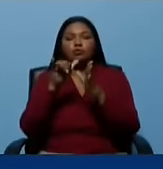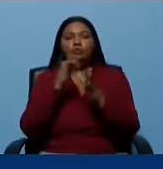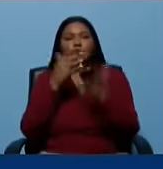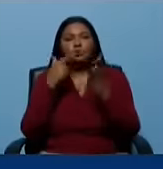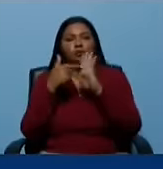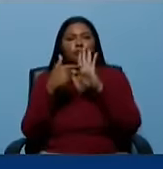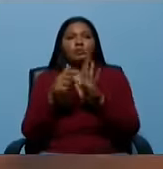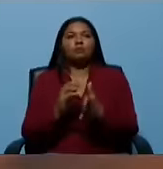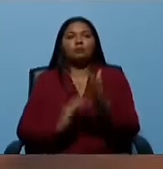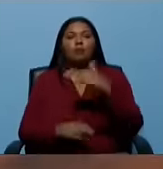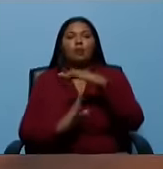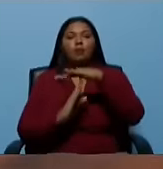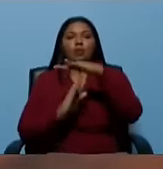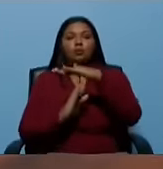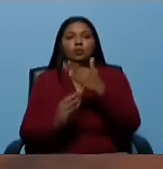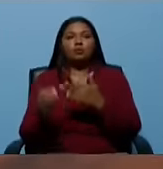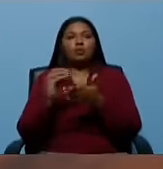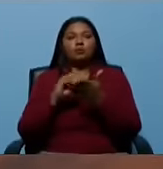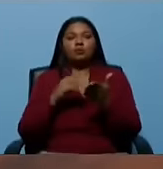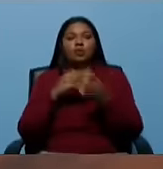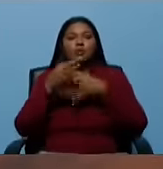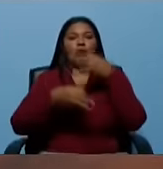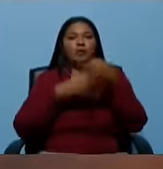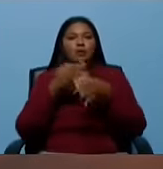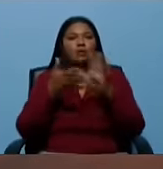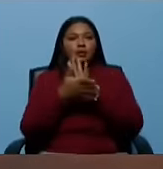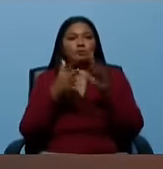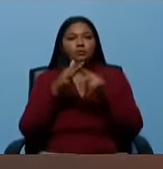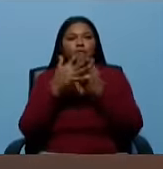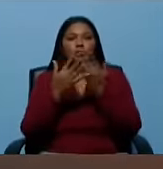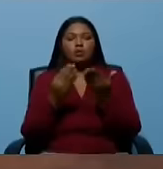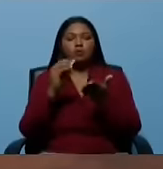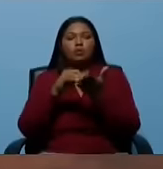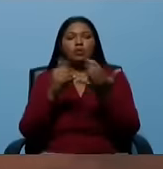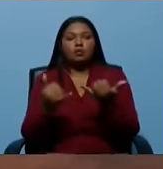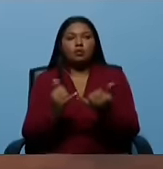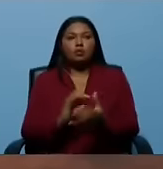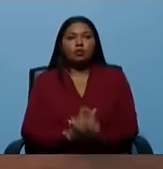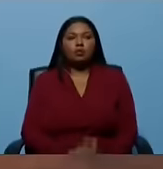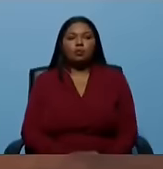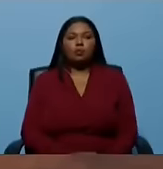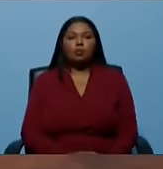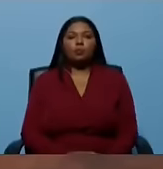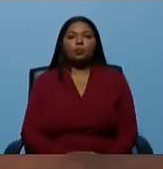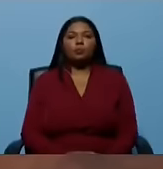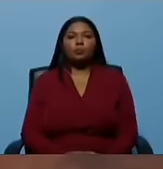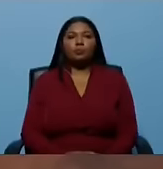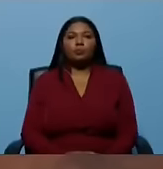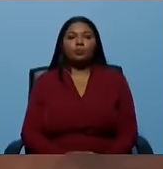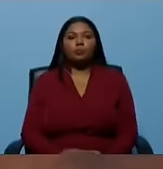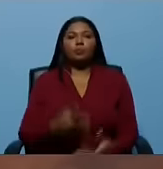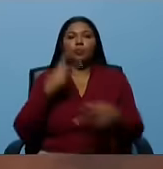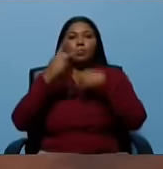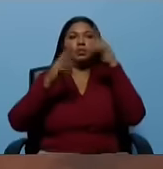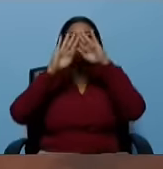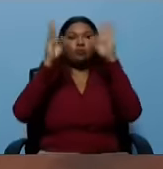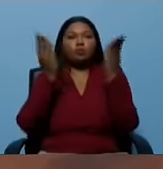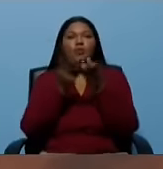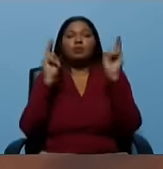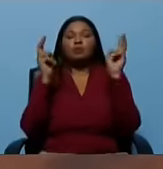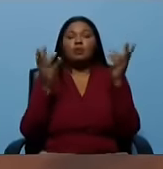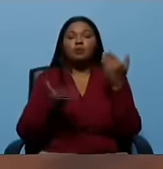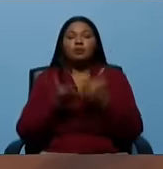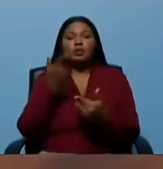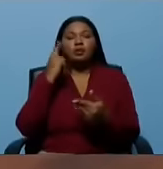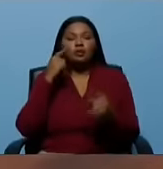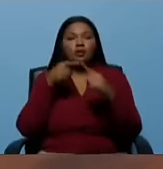profe vamos a una pausa a la vuelta vamos a seguir hablando sobre este tema del posicionamiento y de la geopolítica mundial y vamos a tocar un tema importante que tiene que ver con